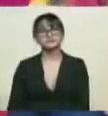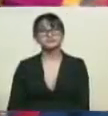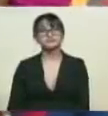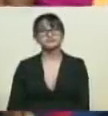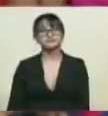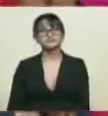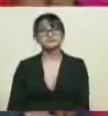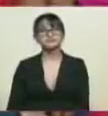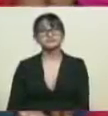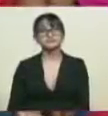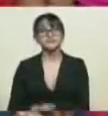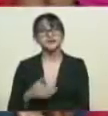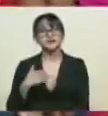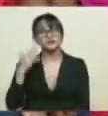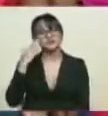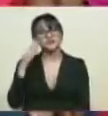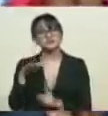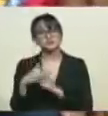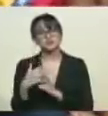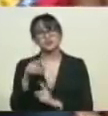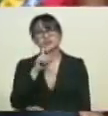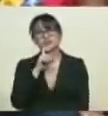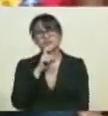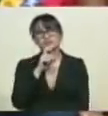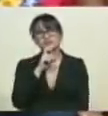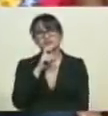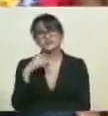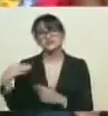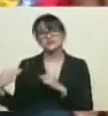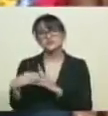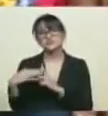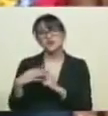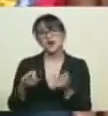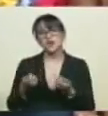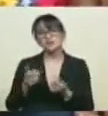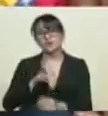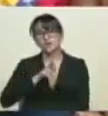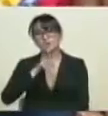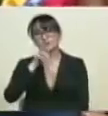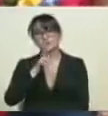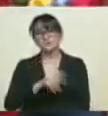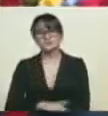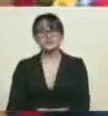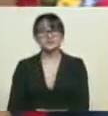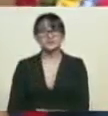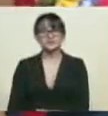Yo sé que hay dificultades. Nos han hecho una guerra económica terrible.